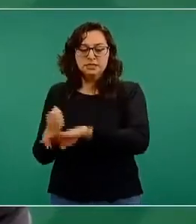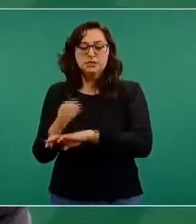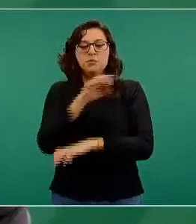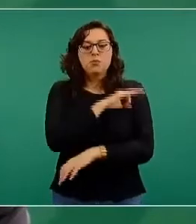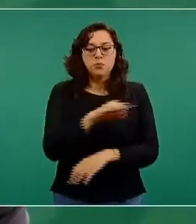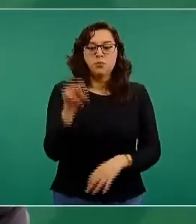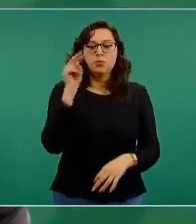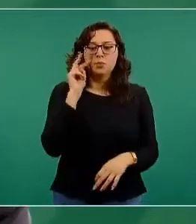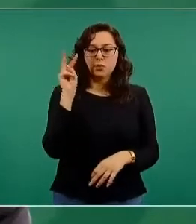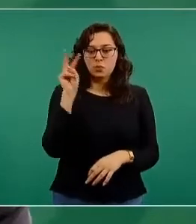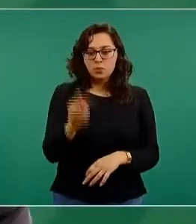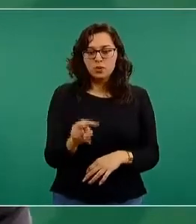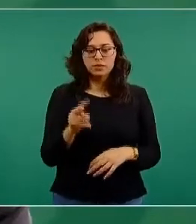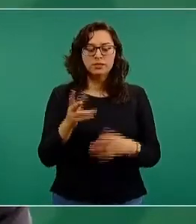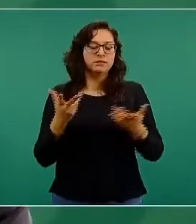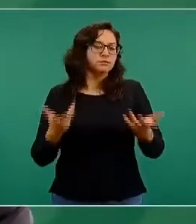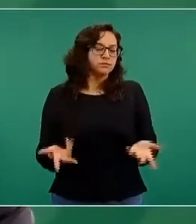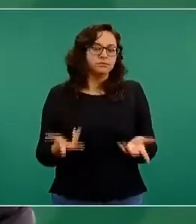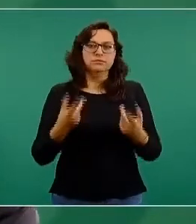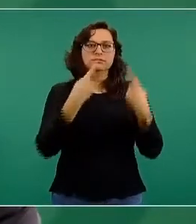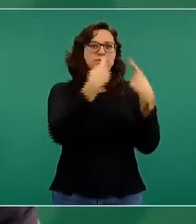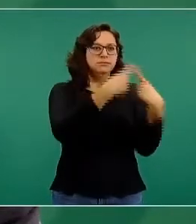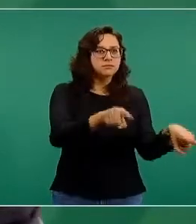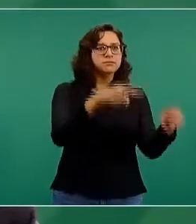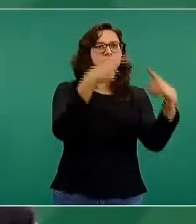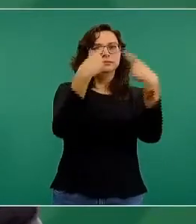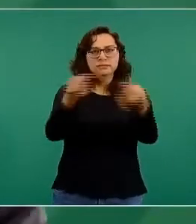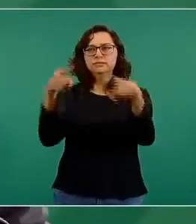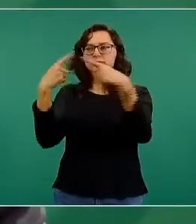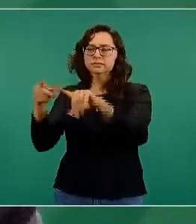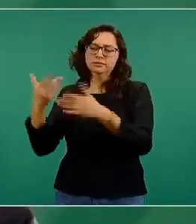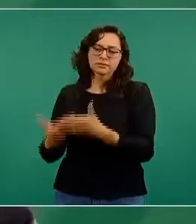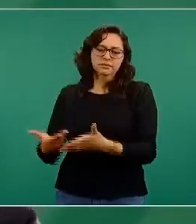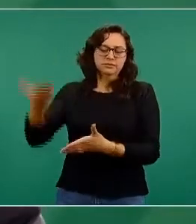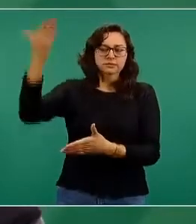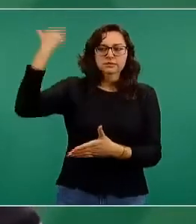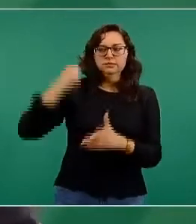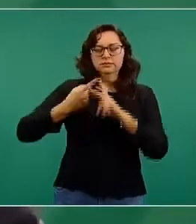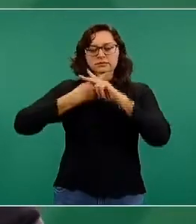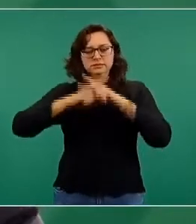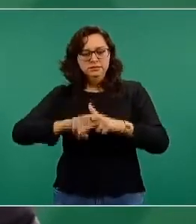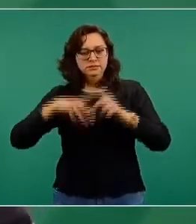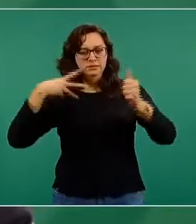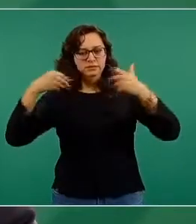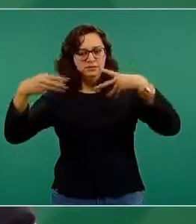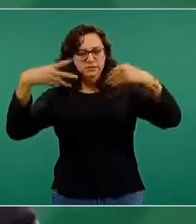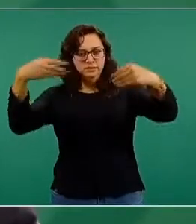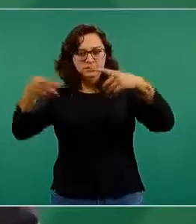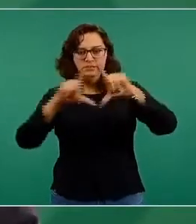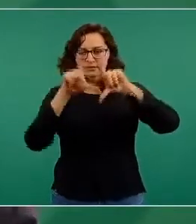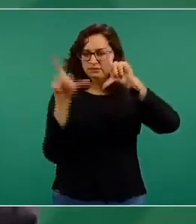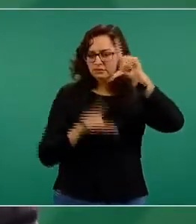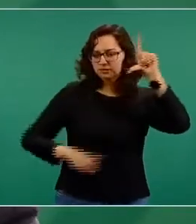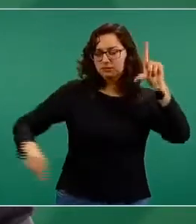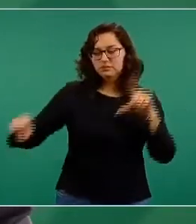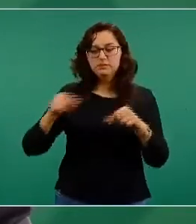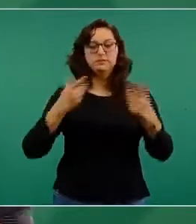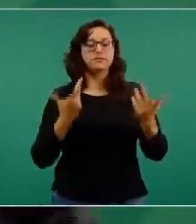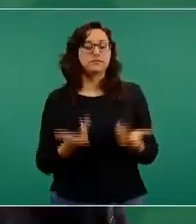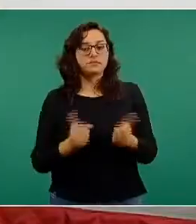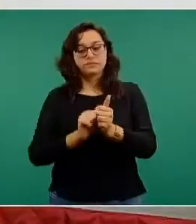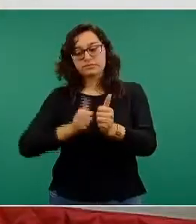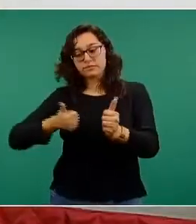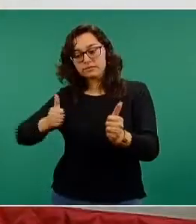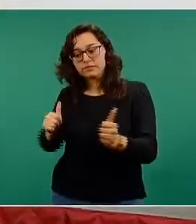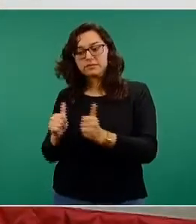que ocurre lo que hemos comentado desde el inicio de la epidemia. Cada entidad federativa tiene distintos ritmos de ocurrencia de la epidemia, mientras que